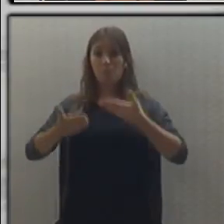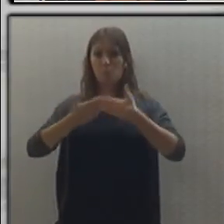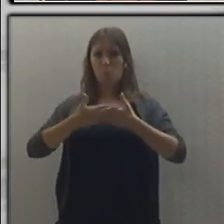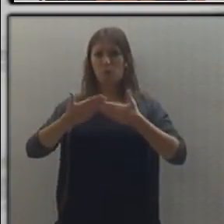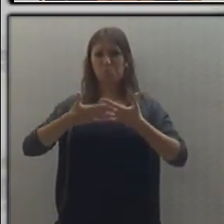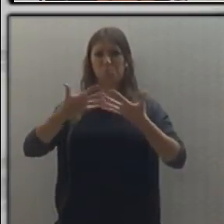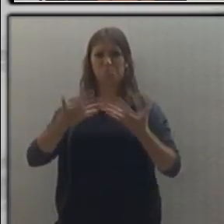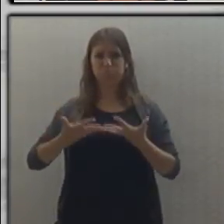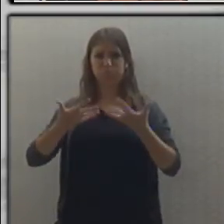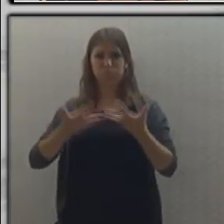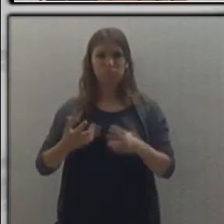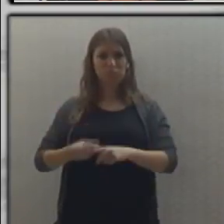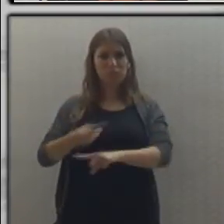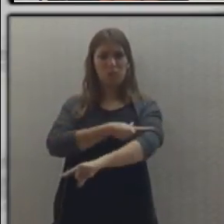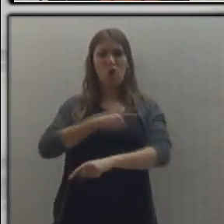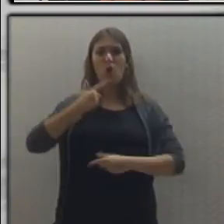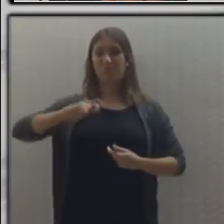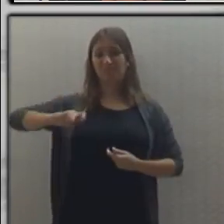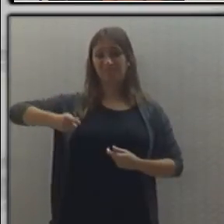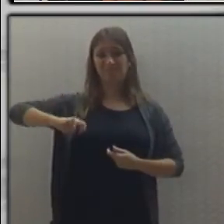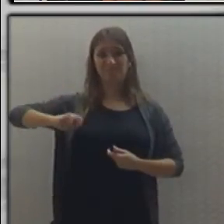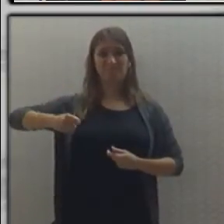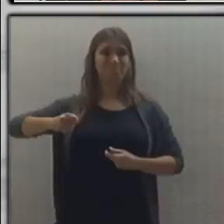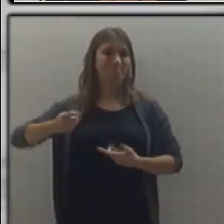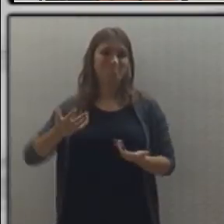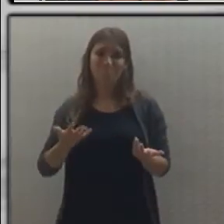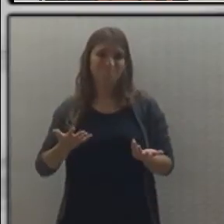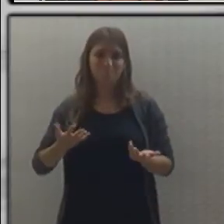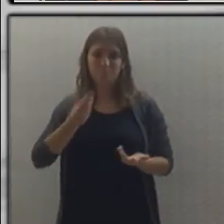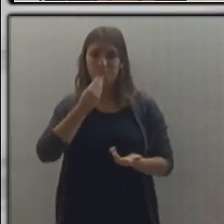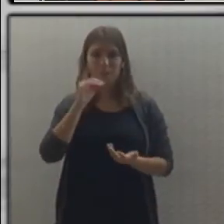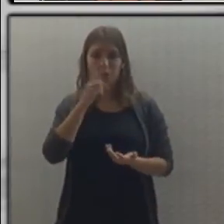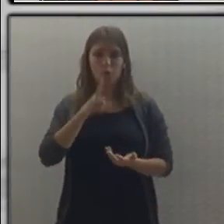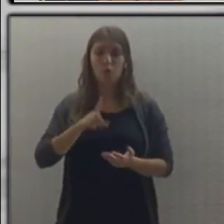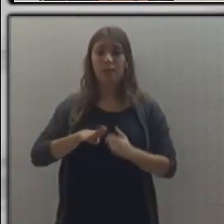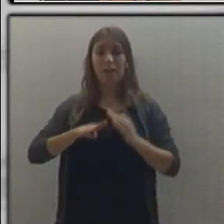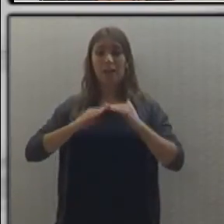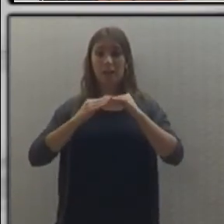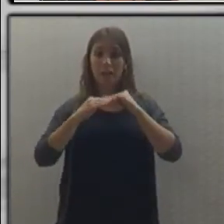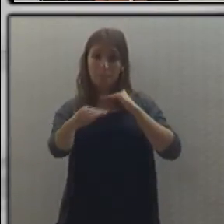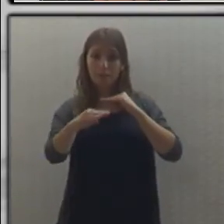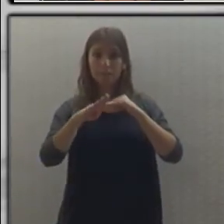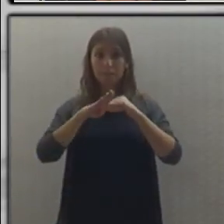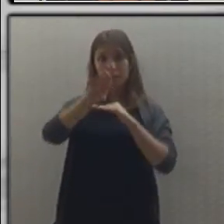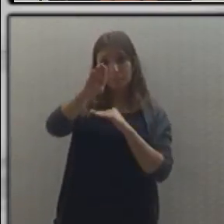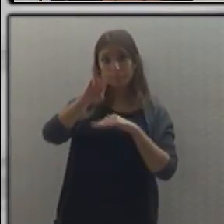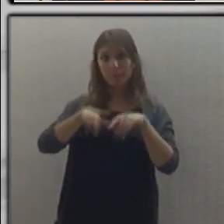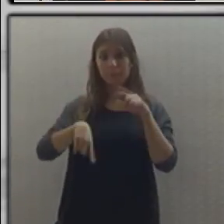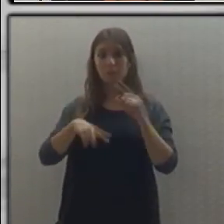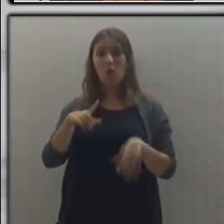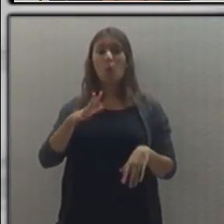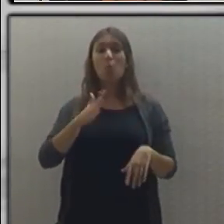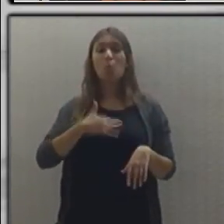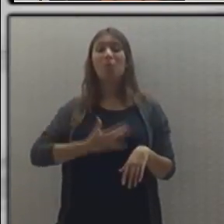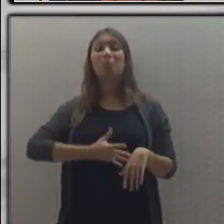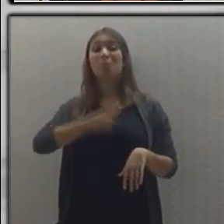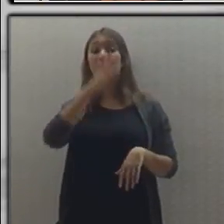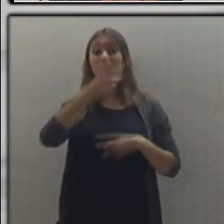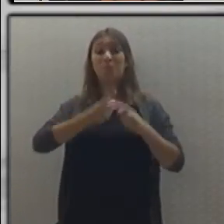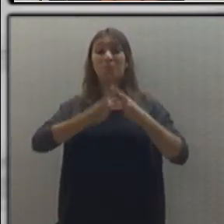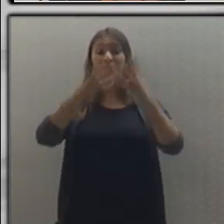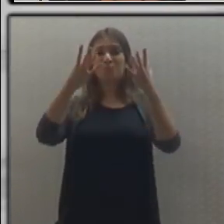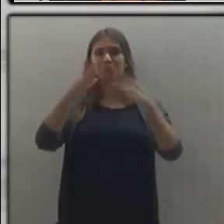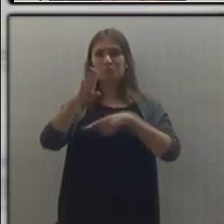peso excesivo o tiradores poco funcionales, después rampas muchas veces colocadas posteriormente pero con